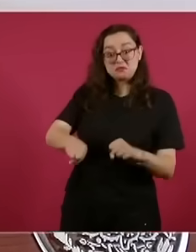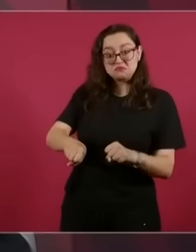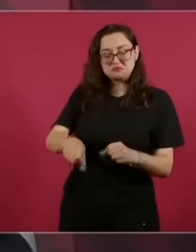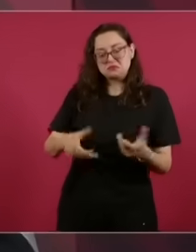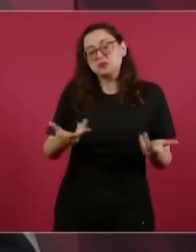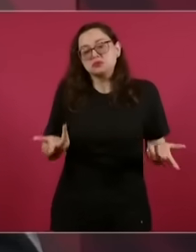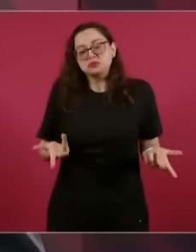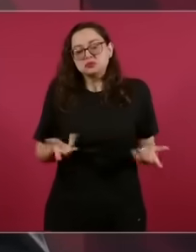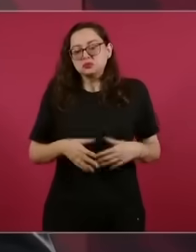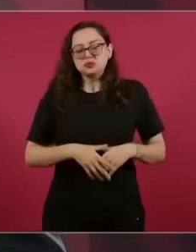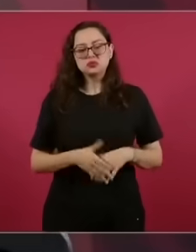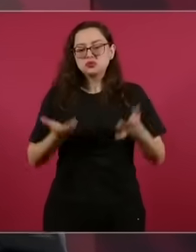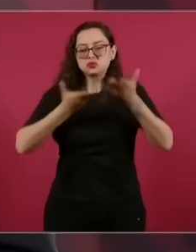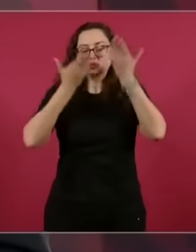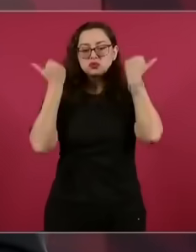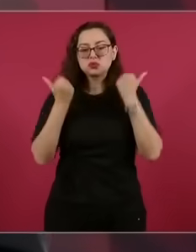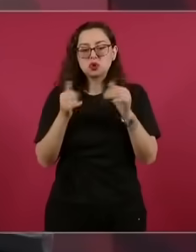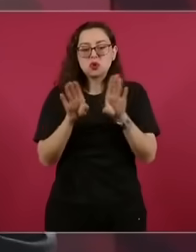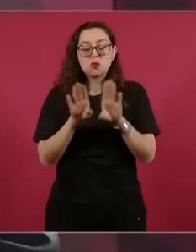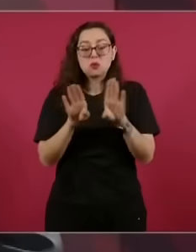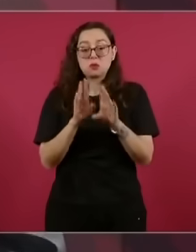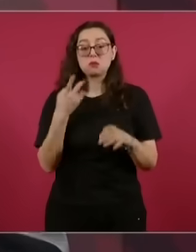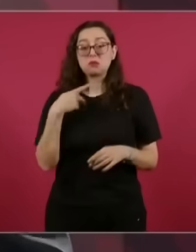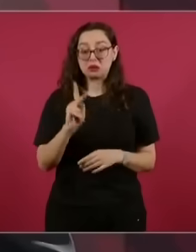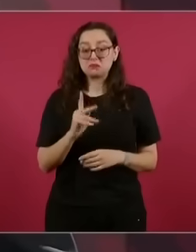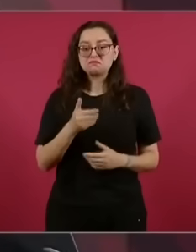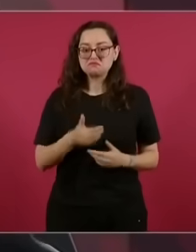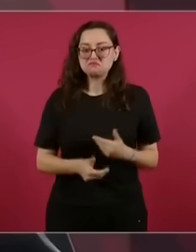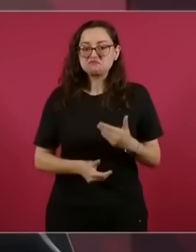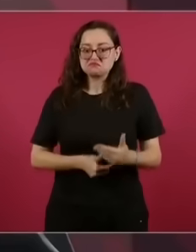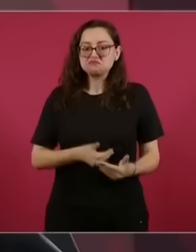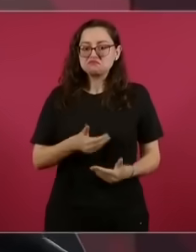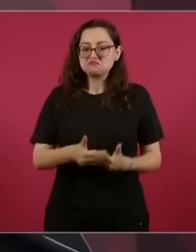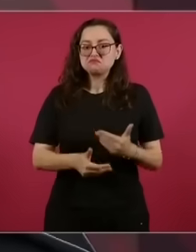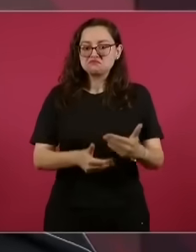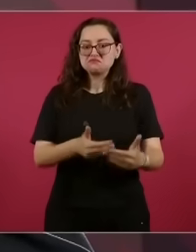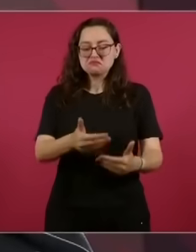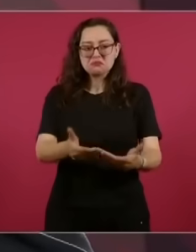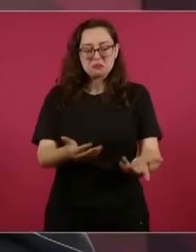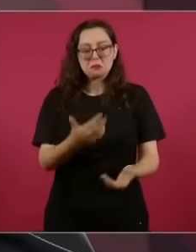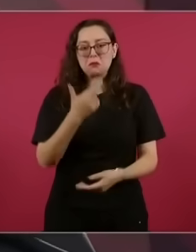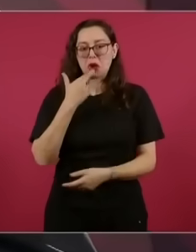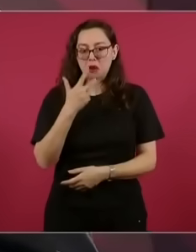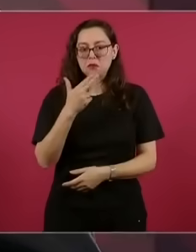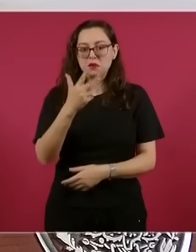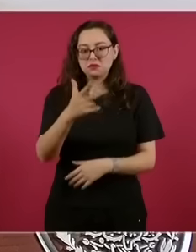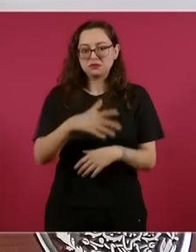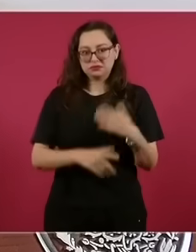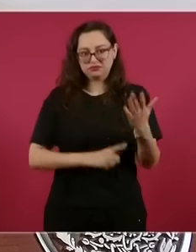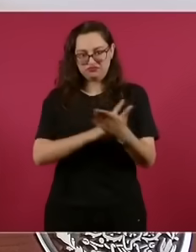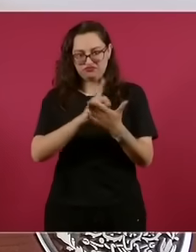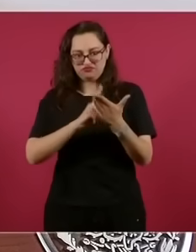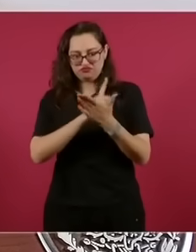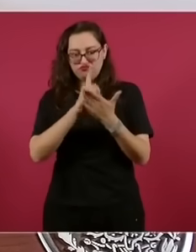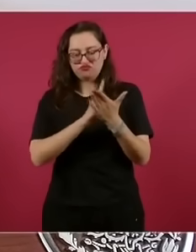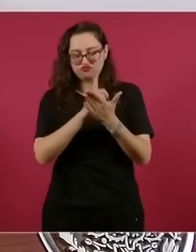avance importante en el combate al